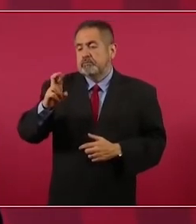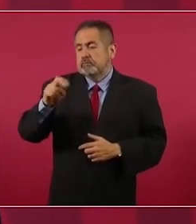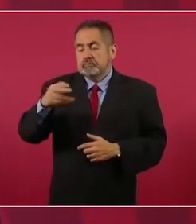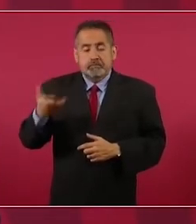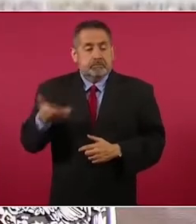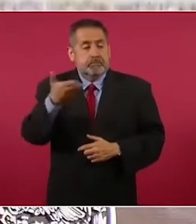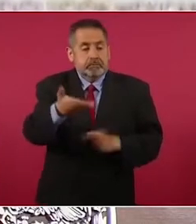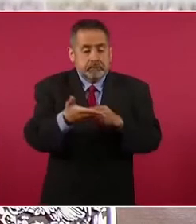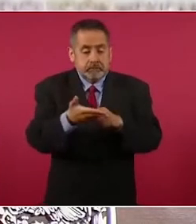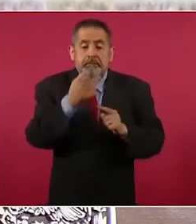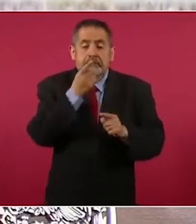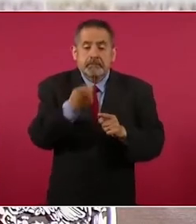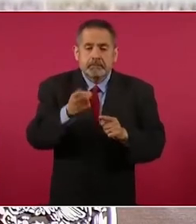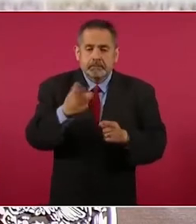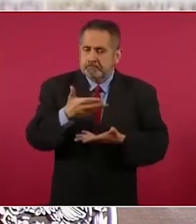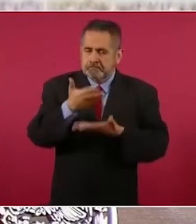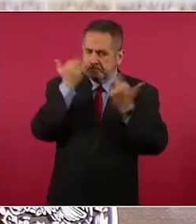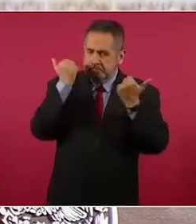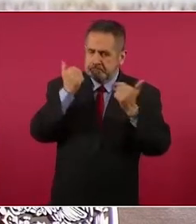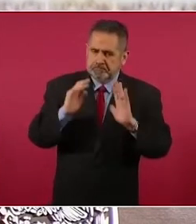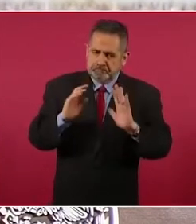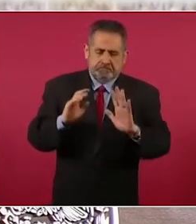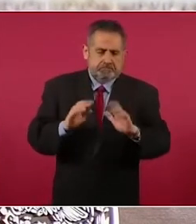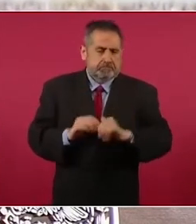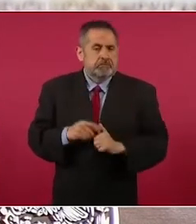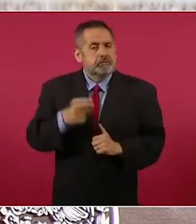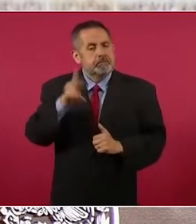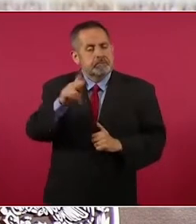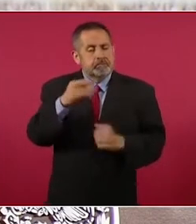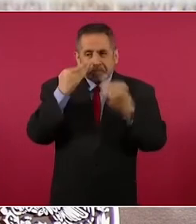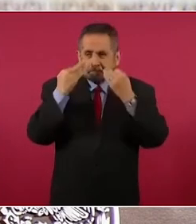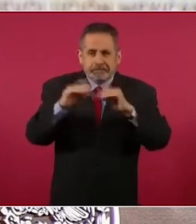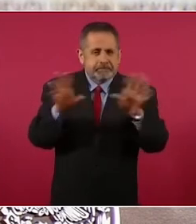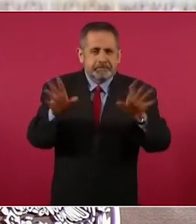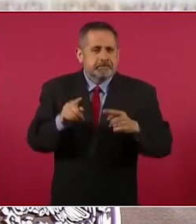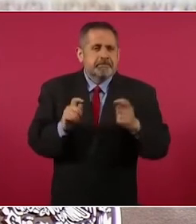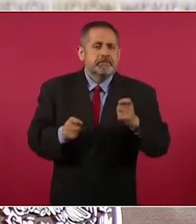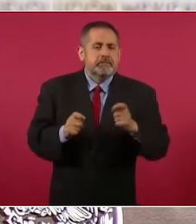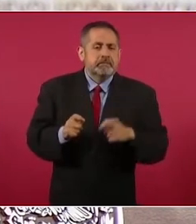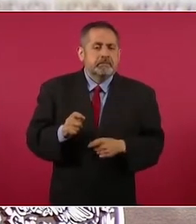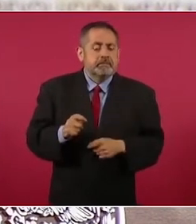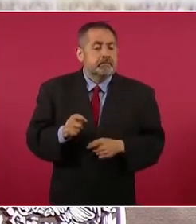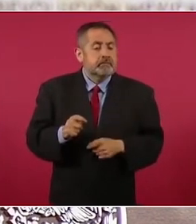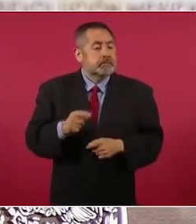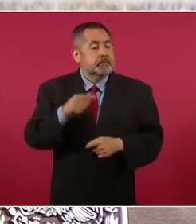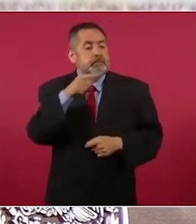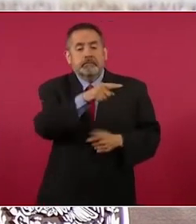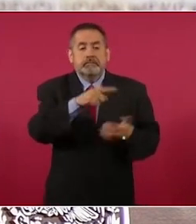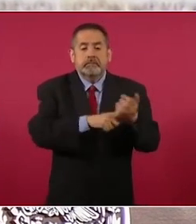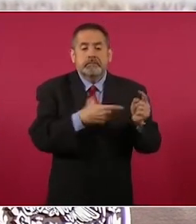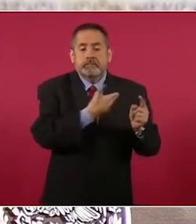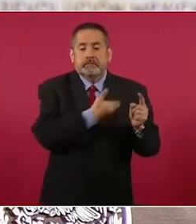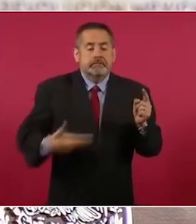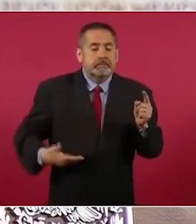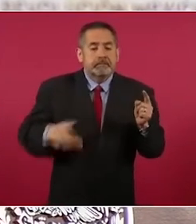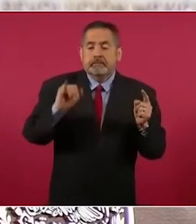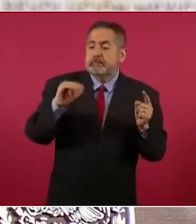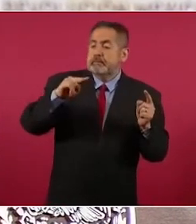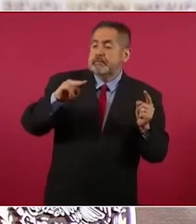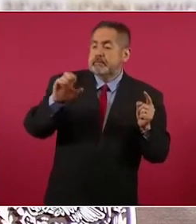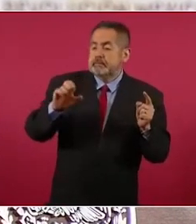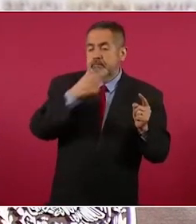es evidente de que el presidente del INE